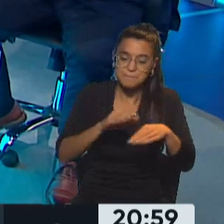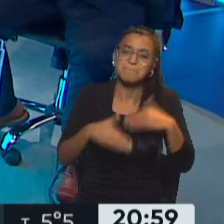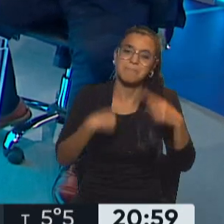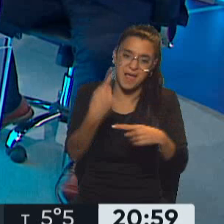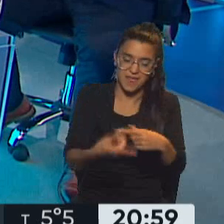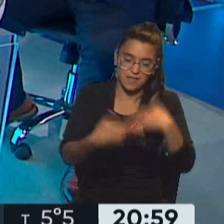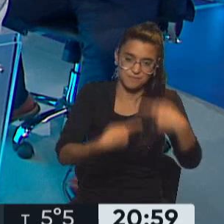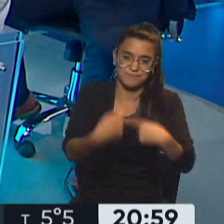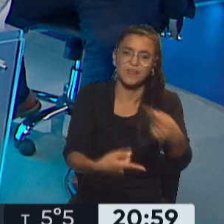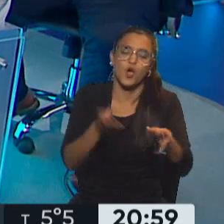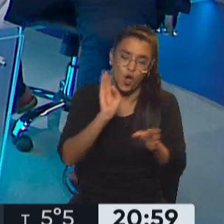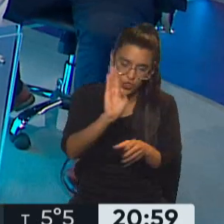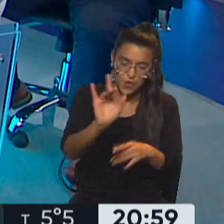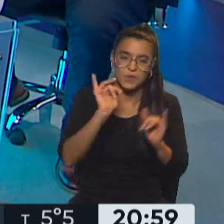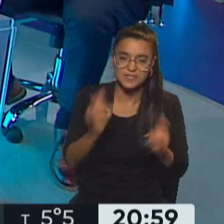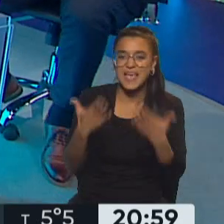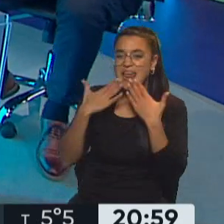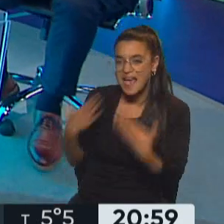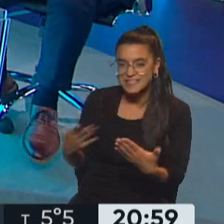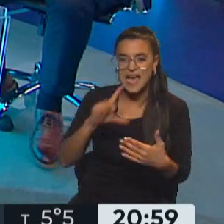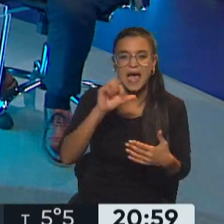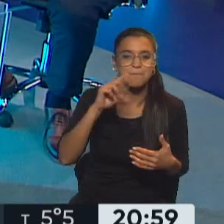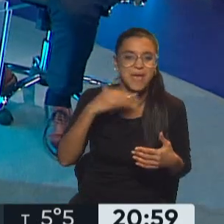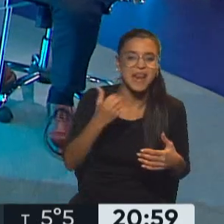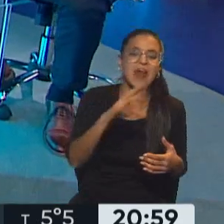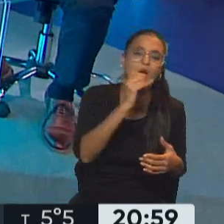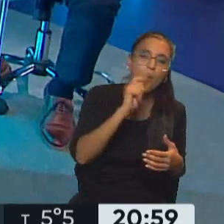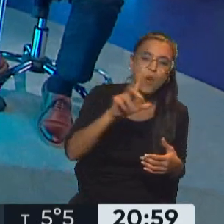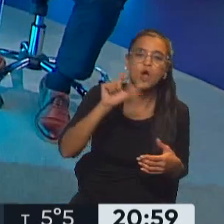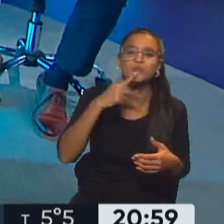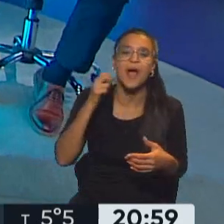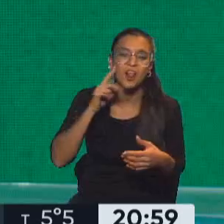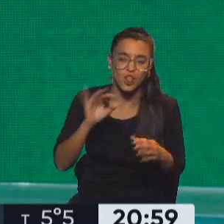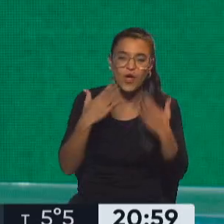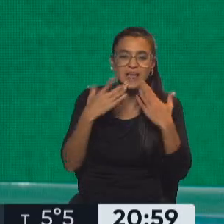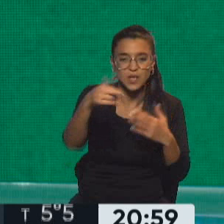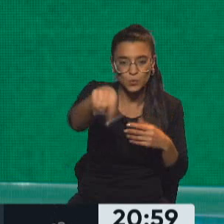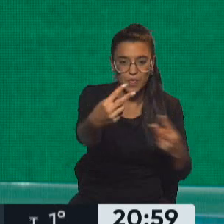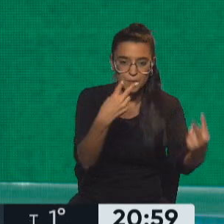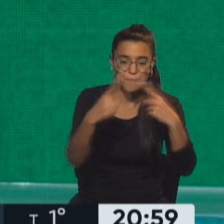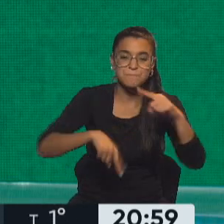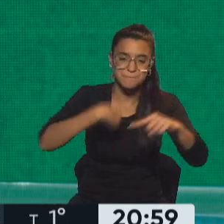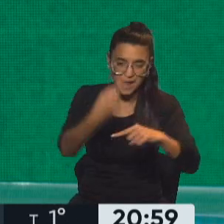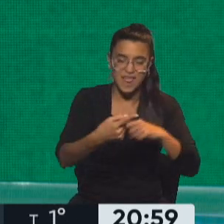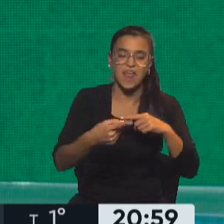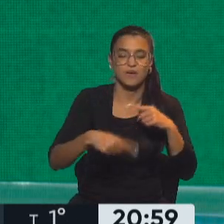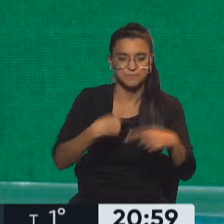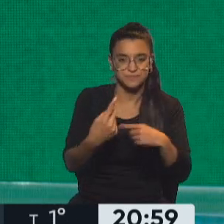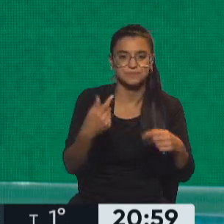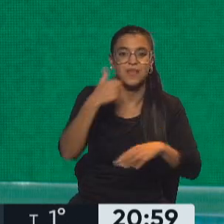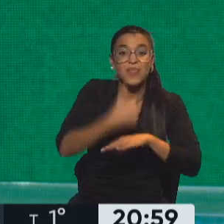estaremos nuevamente. Esto sigue, por supuesto. Gracias, Carmela, Raúl, Osvaldo, gracias a ustedes por acompañarnos. Mañana estaremos aquí